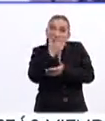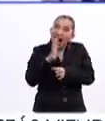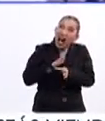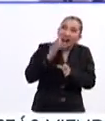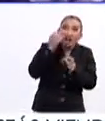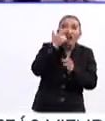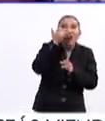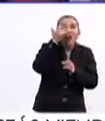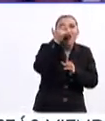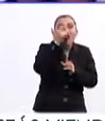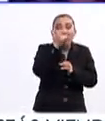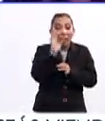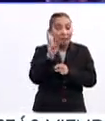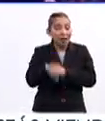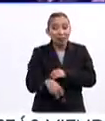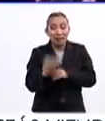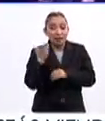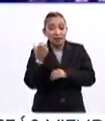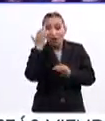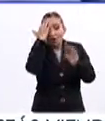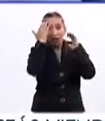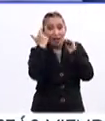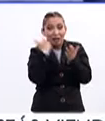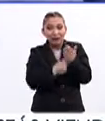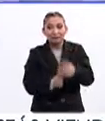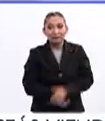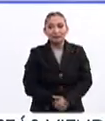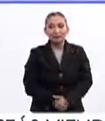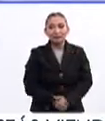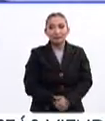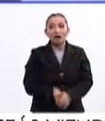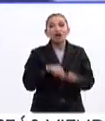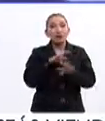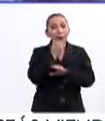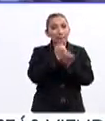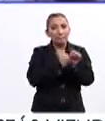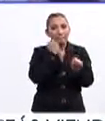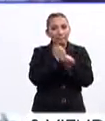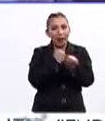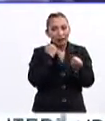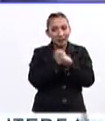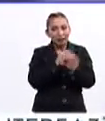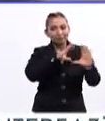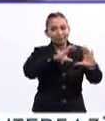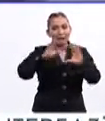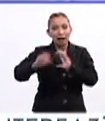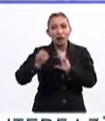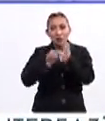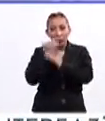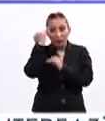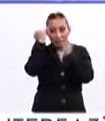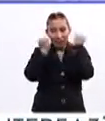hay. O sea, la verdad me estoy conociendo por dentro. Respecto a la práctica pedagógica, considera